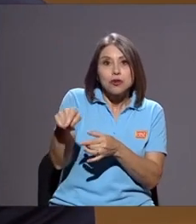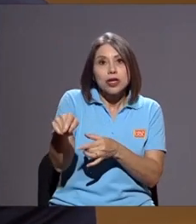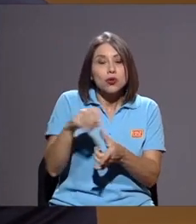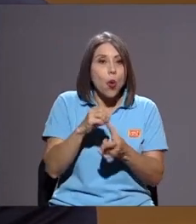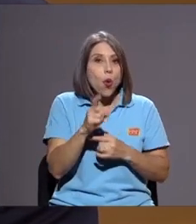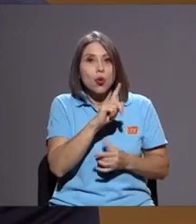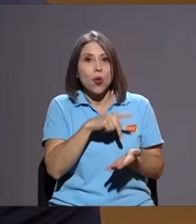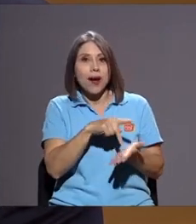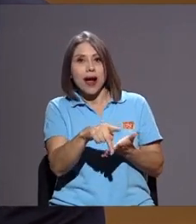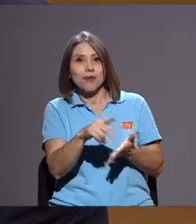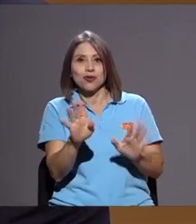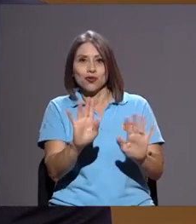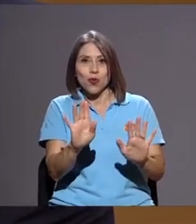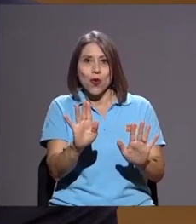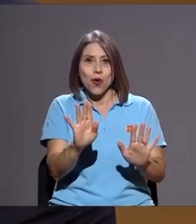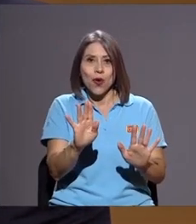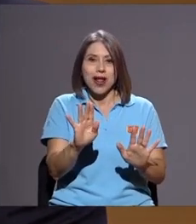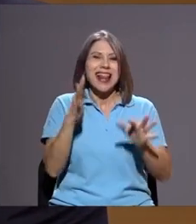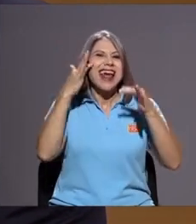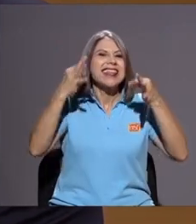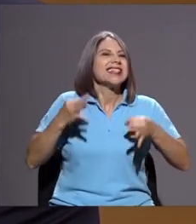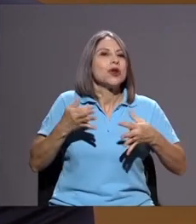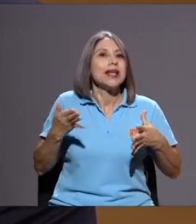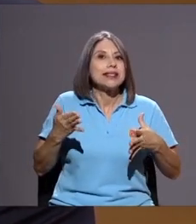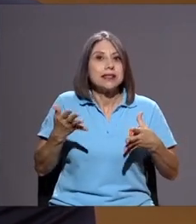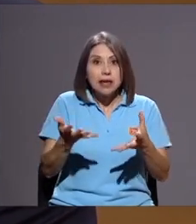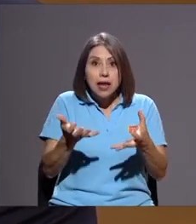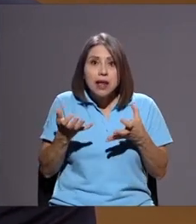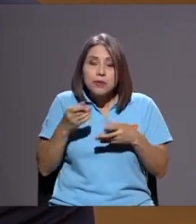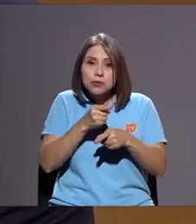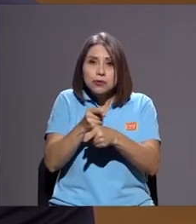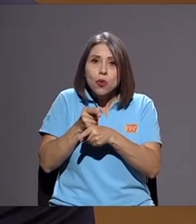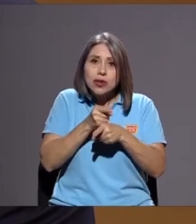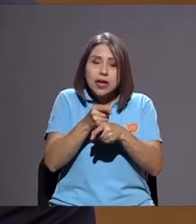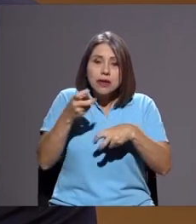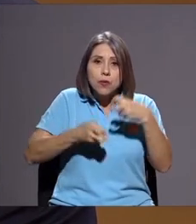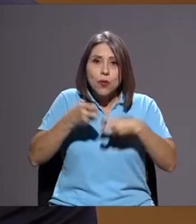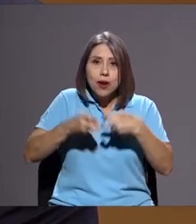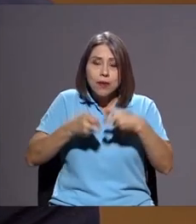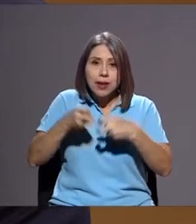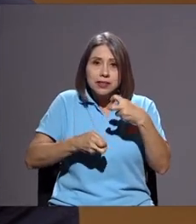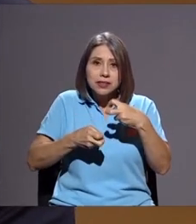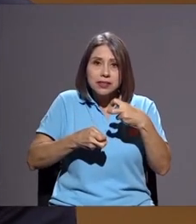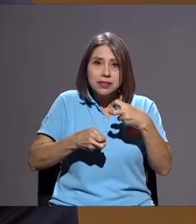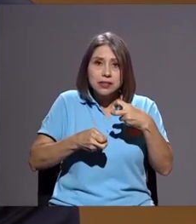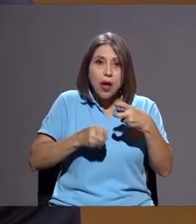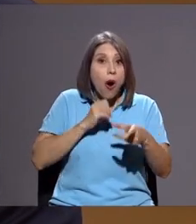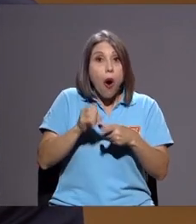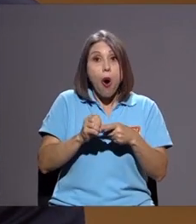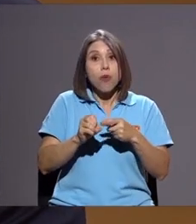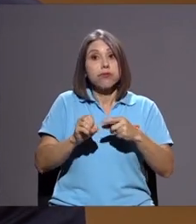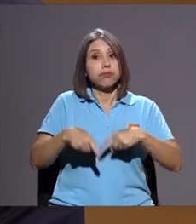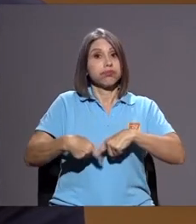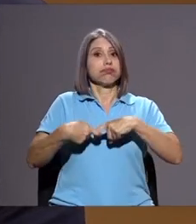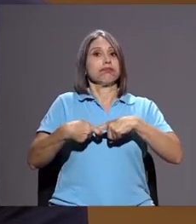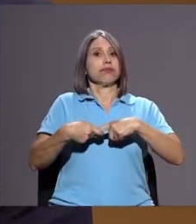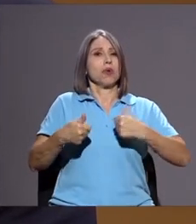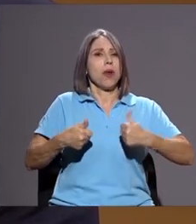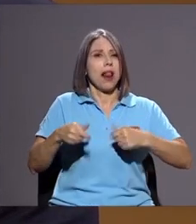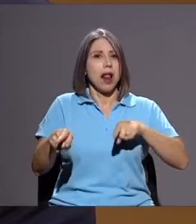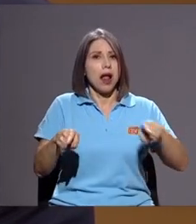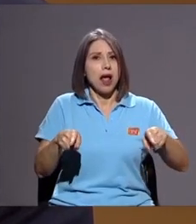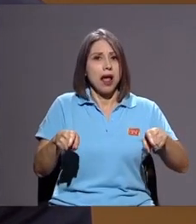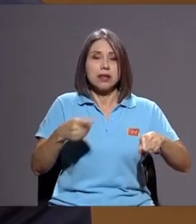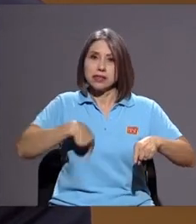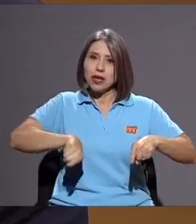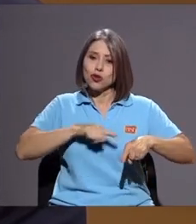la decisión es si queremos corregir los problemas que tenemos o no nos corregimos y él no nos corrimos